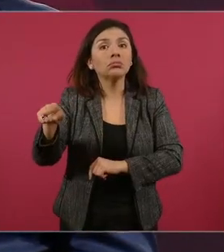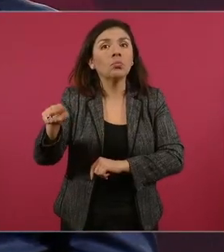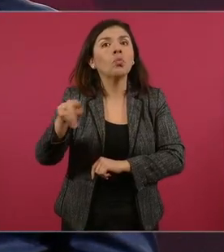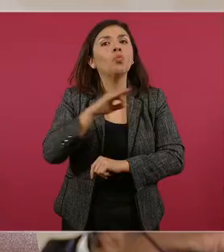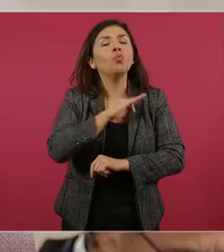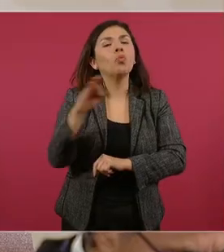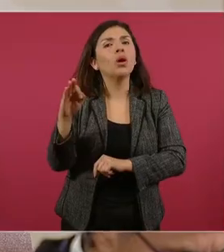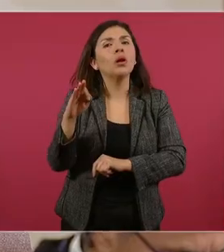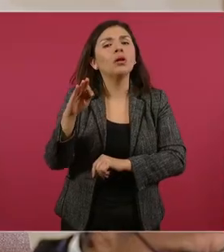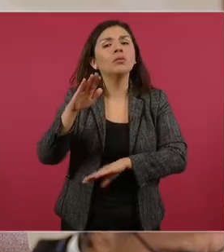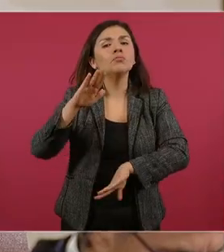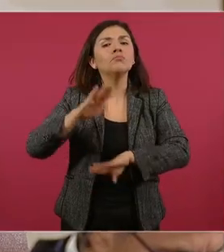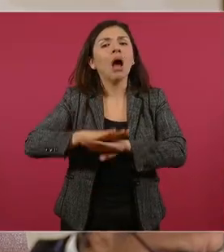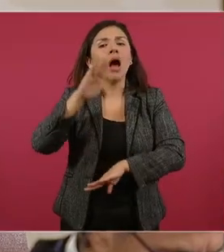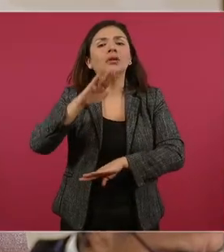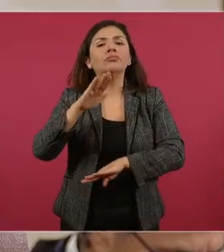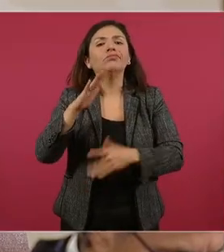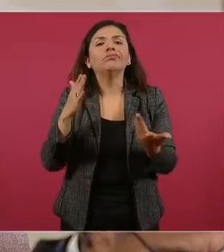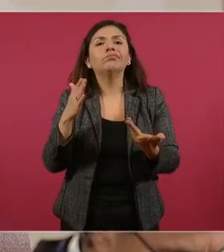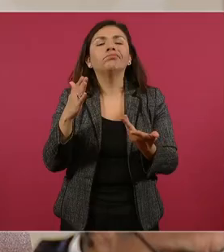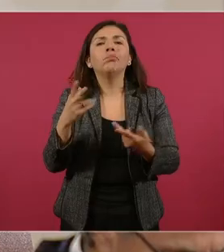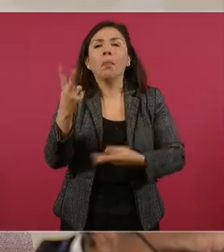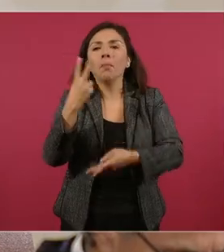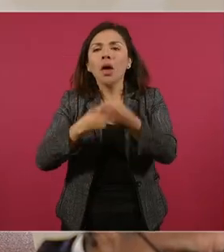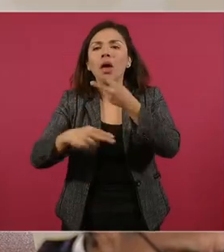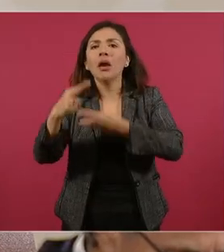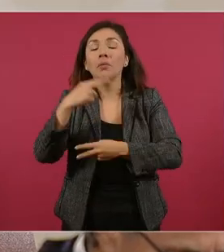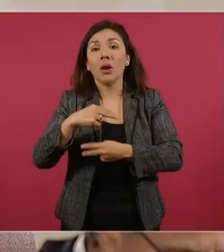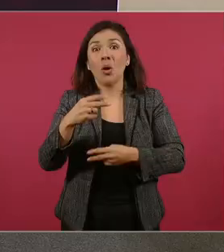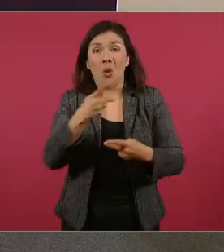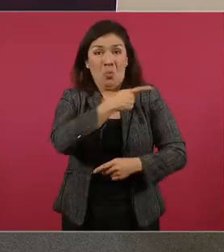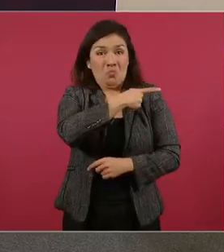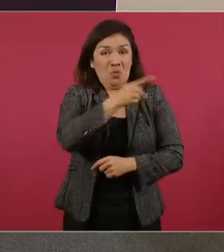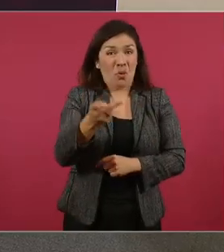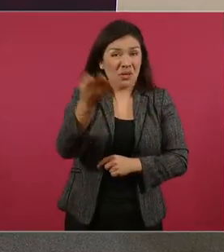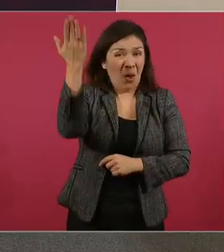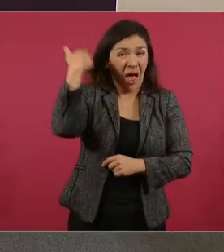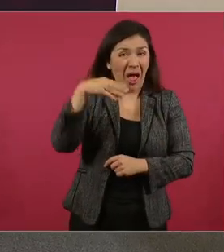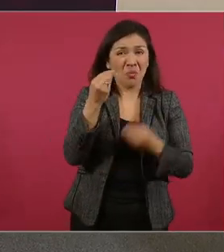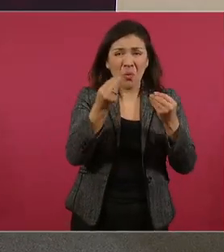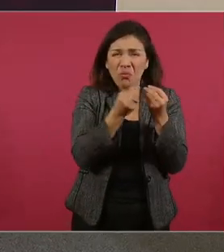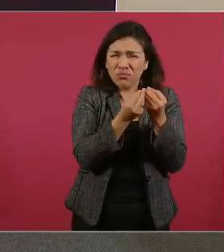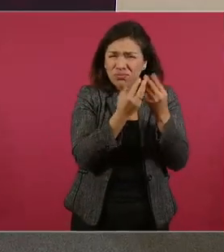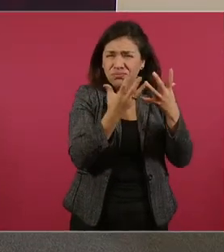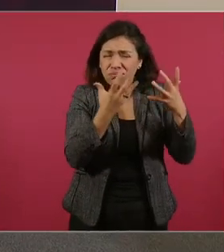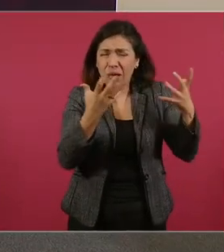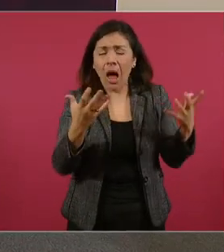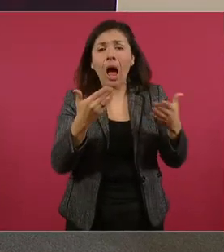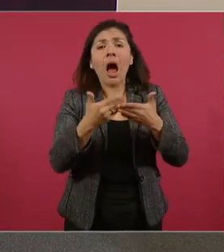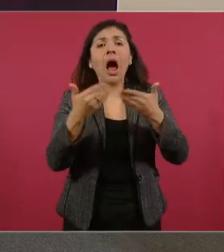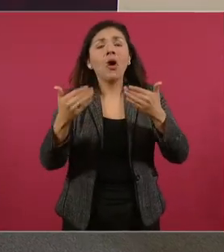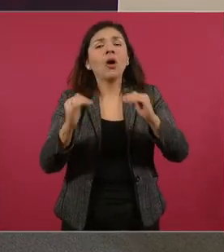logró reducir más la pobreza en todo México.